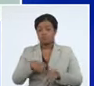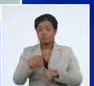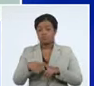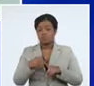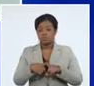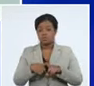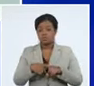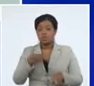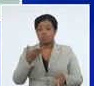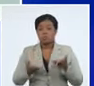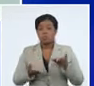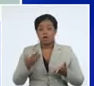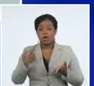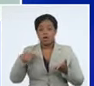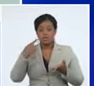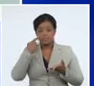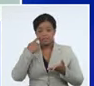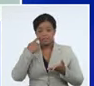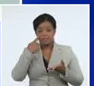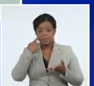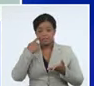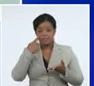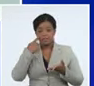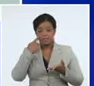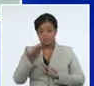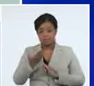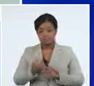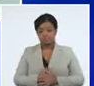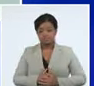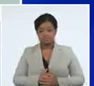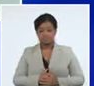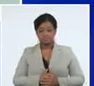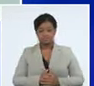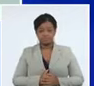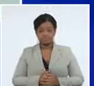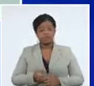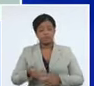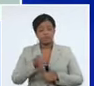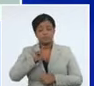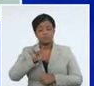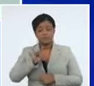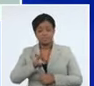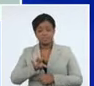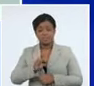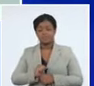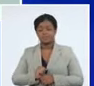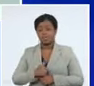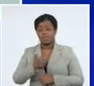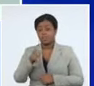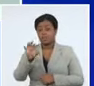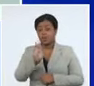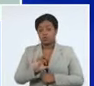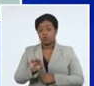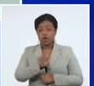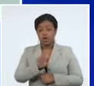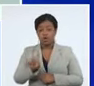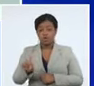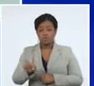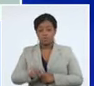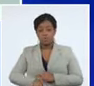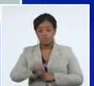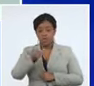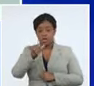más que los que se reportaron en el día 15 municipios, 10 de octubre con 11, Boyeros